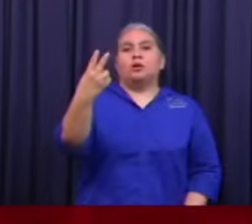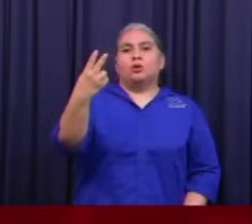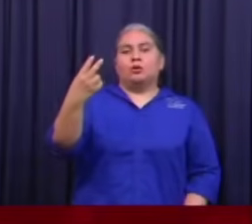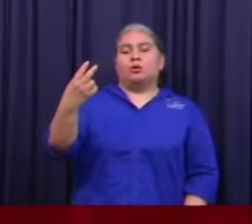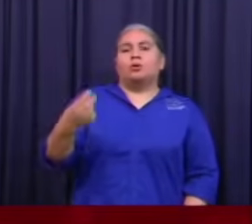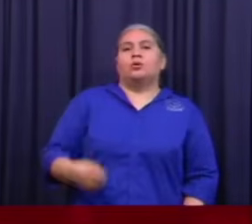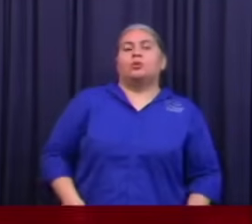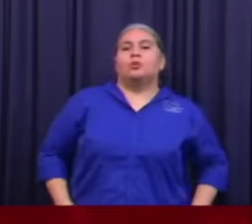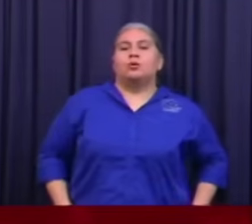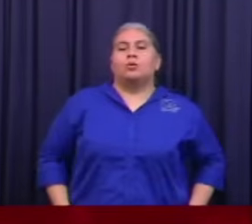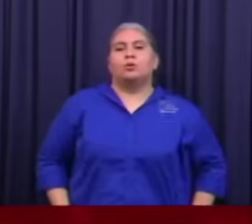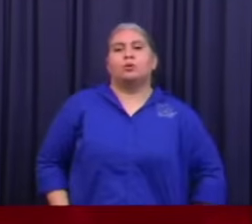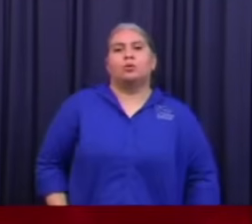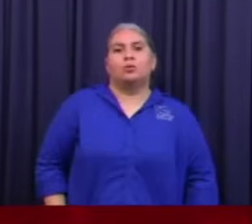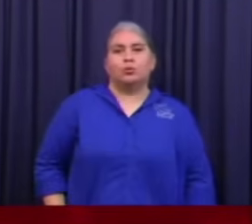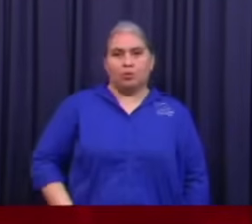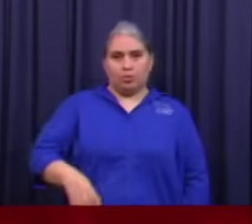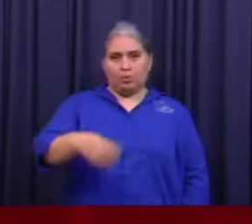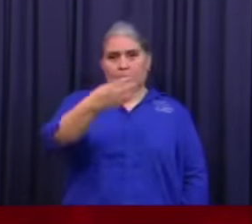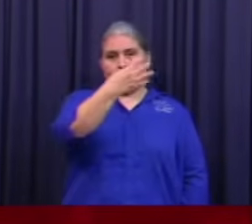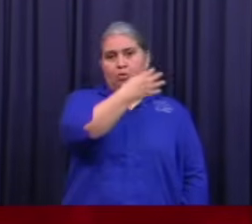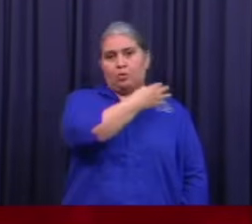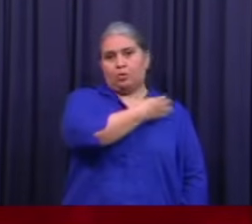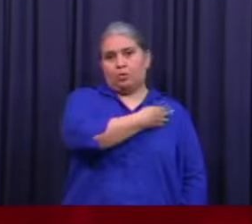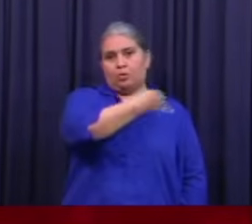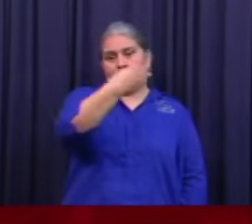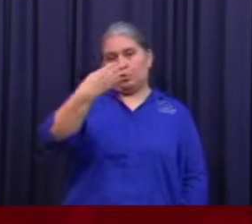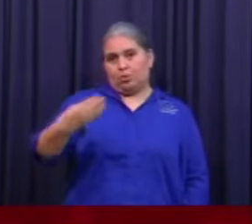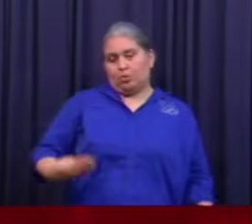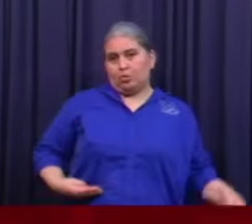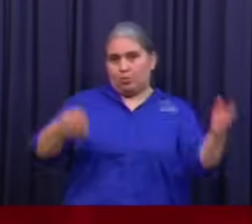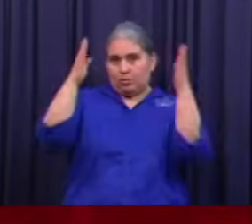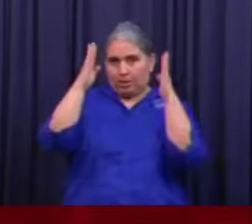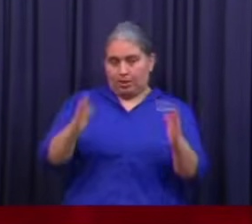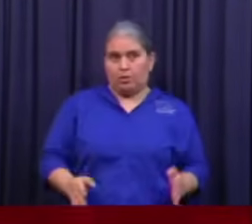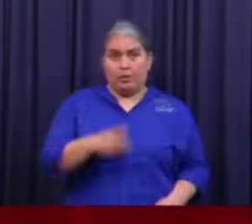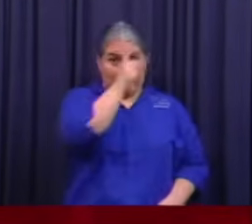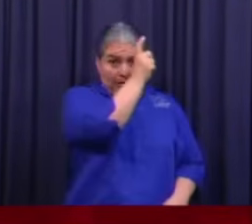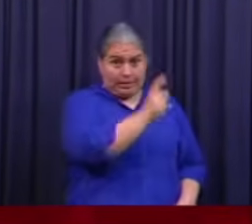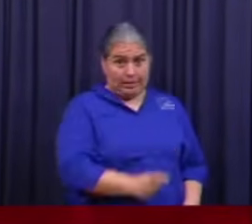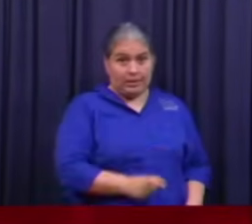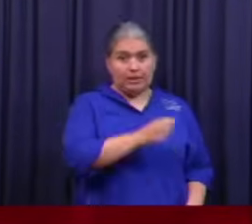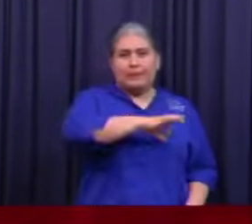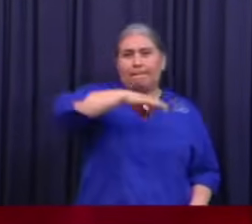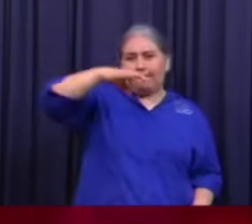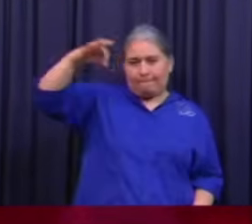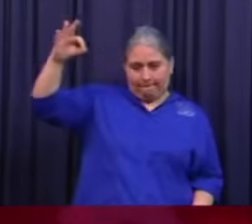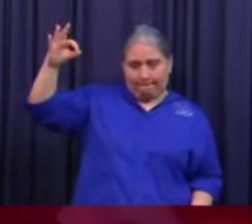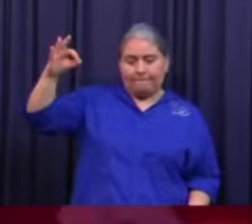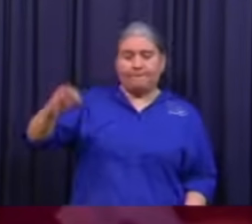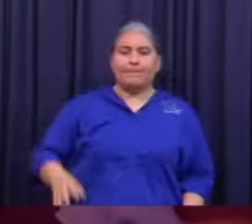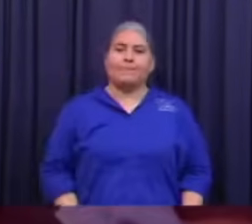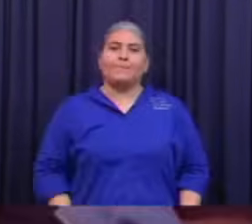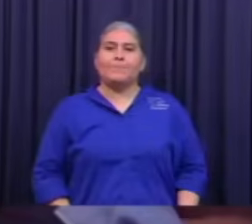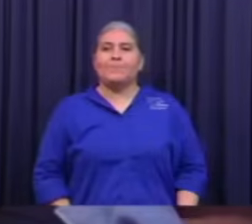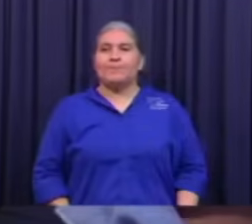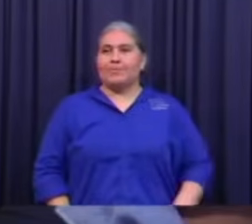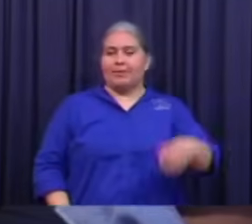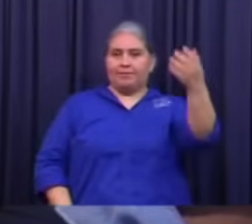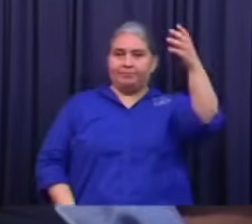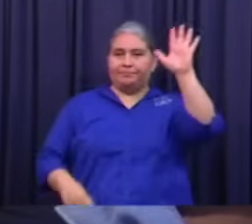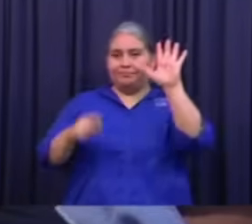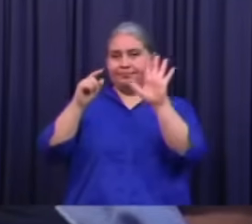les llama gobernadores en la Biblia cuando se dice gobernadores está hablando de de potestades espirituales entonces estaba benjur Ben decar